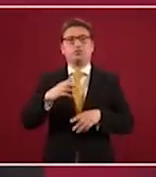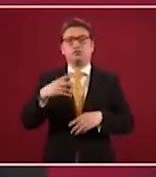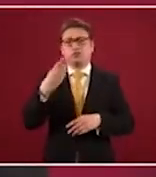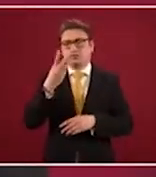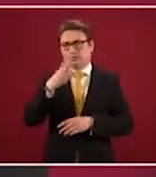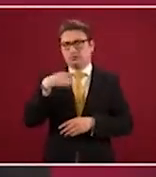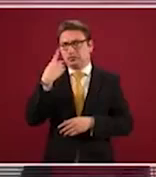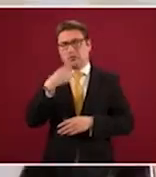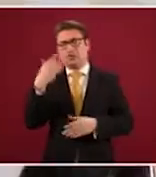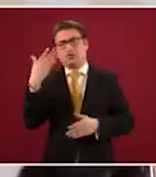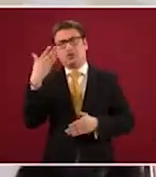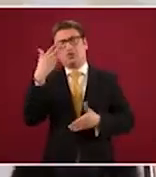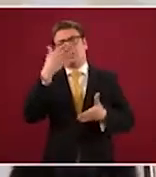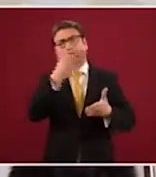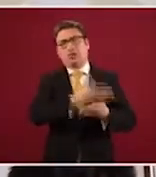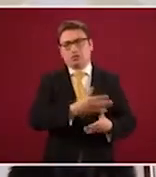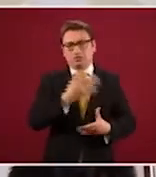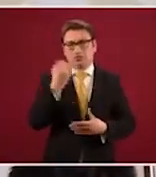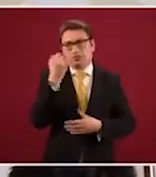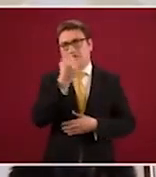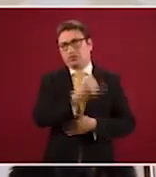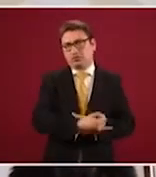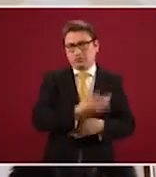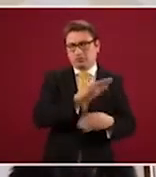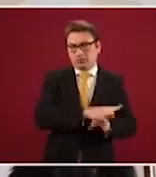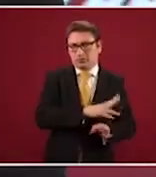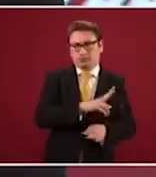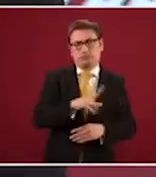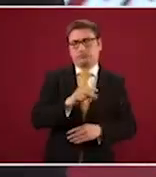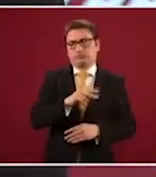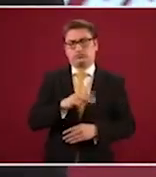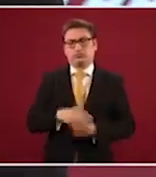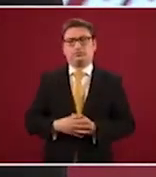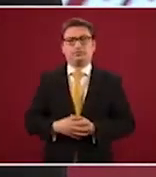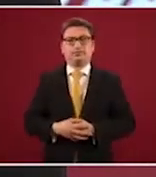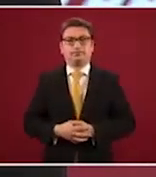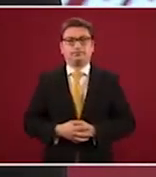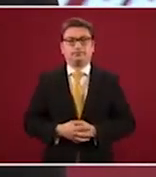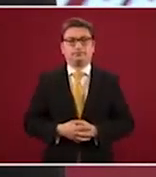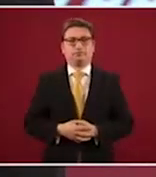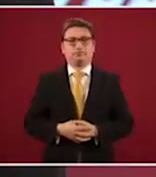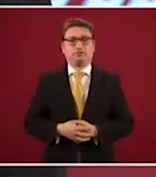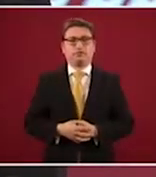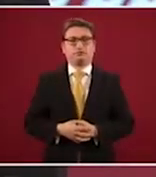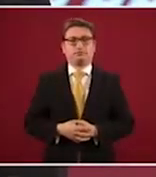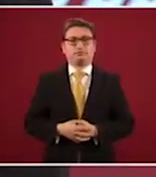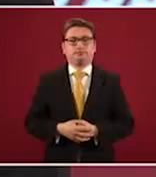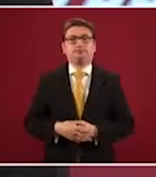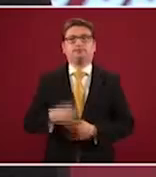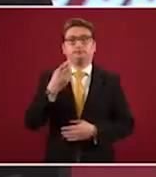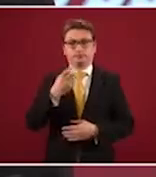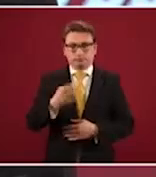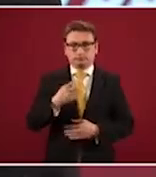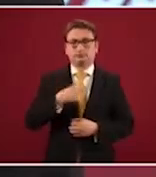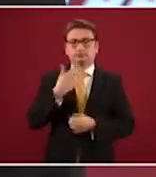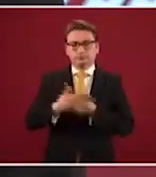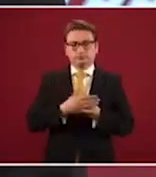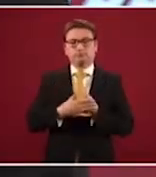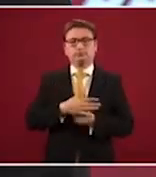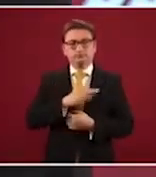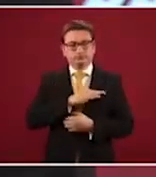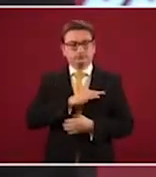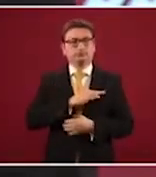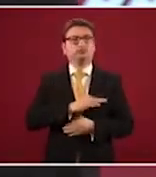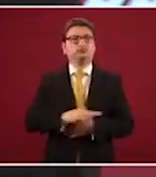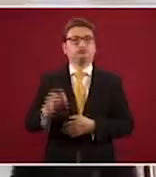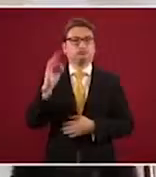3 horas a una sucursal bancaria. Vamos a poder tener para